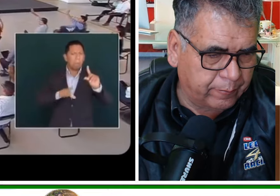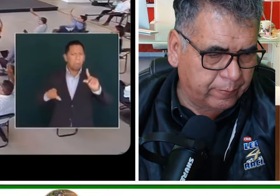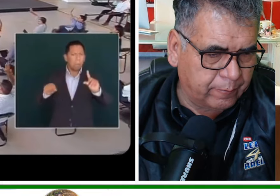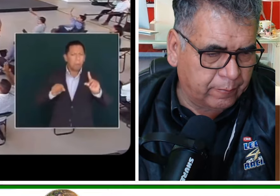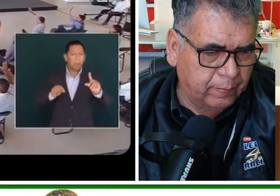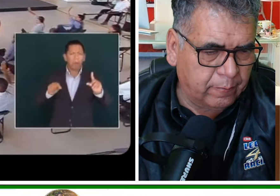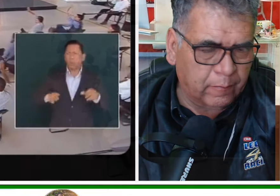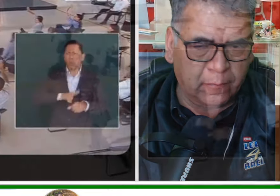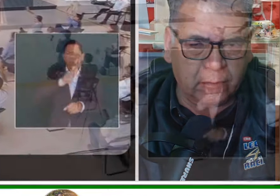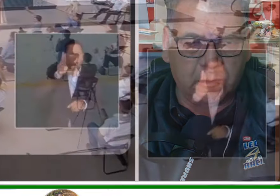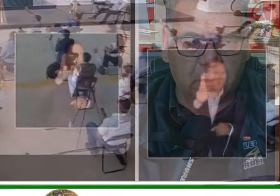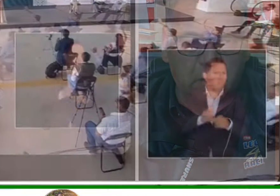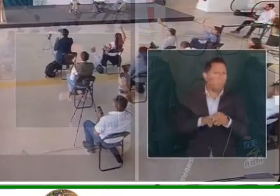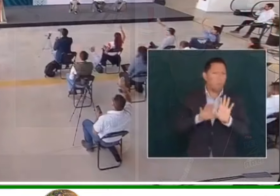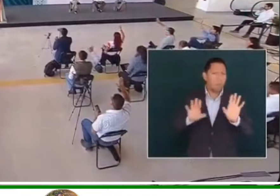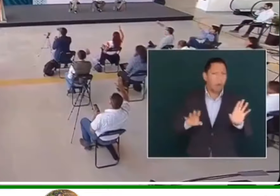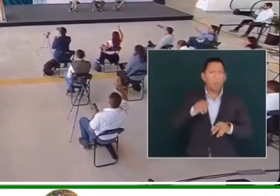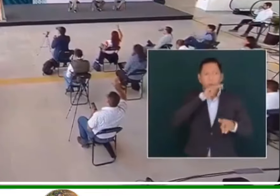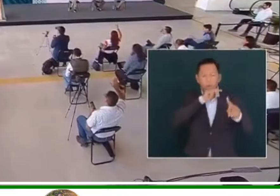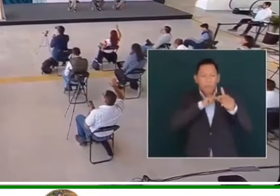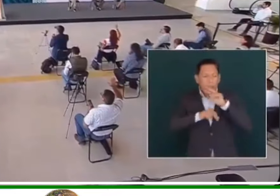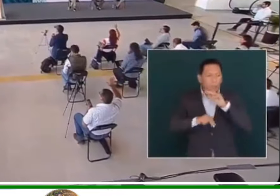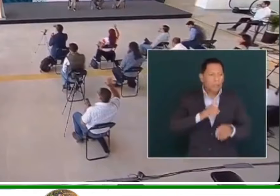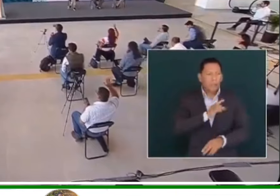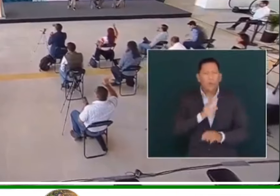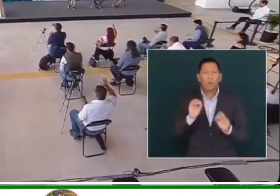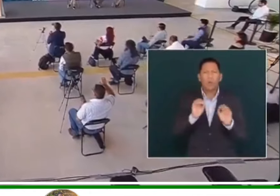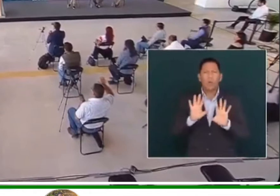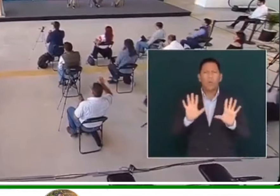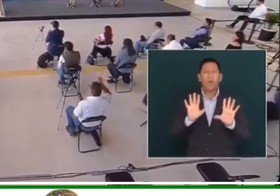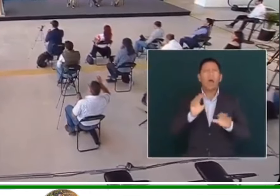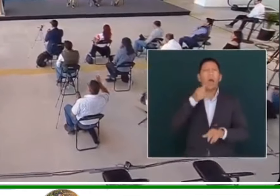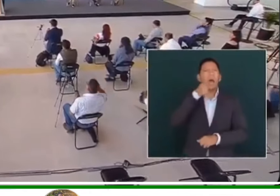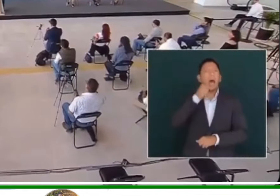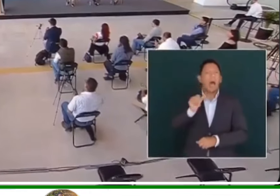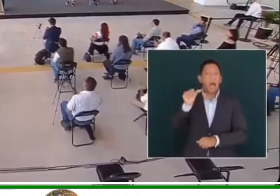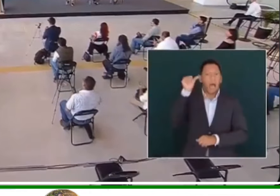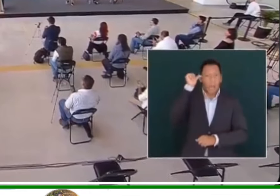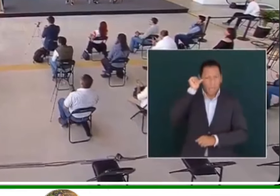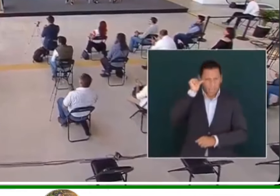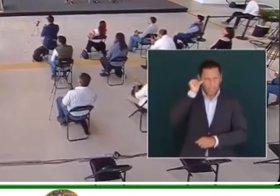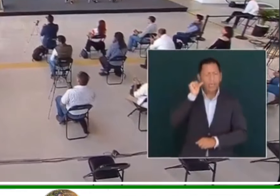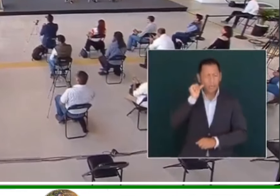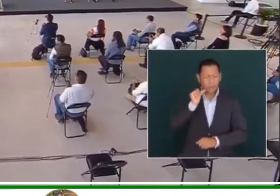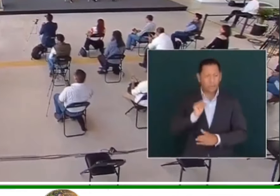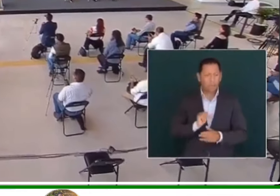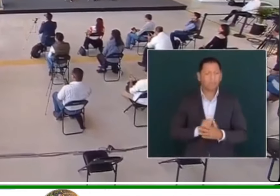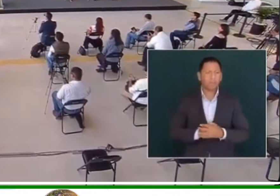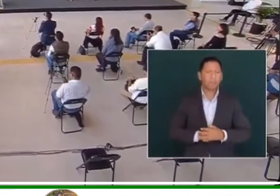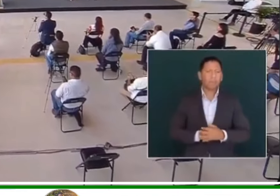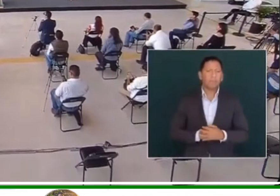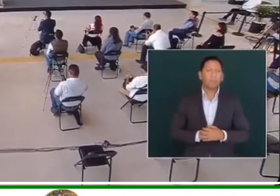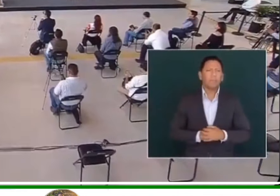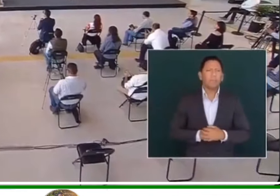que temer. Ayer estaba lloviendo, no sé